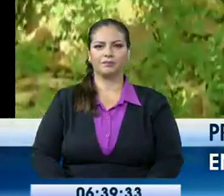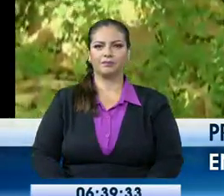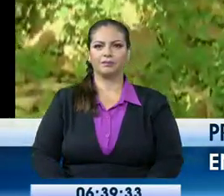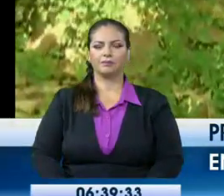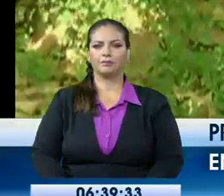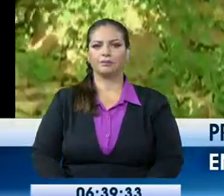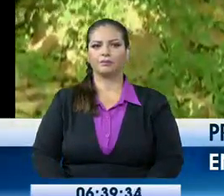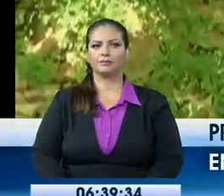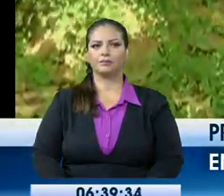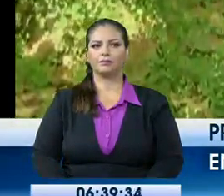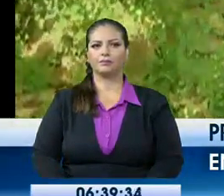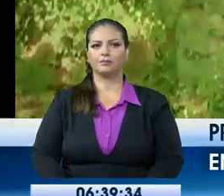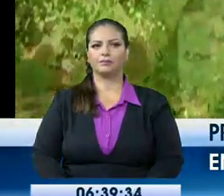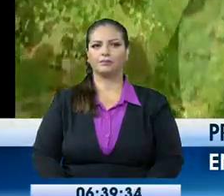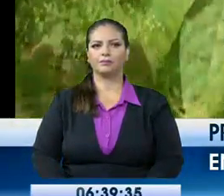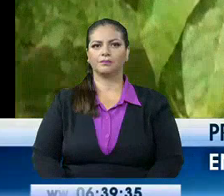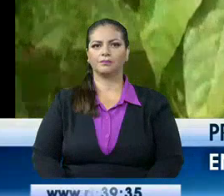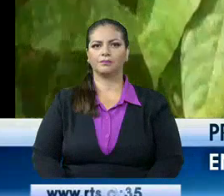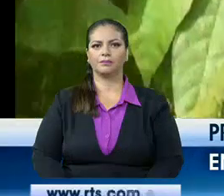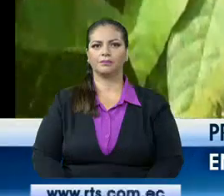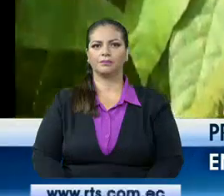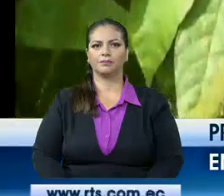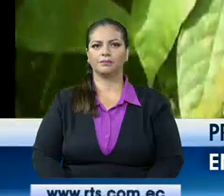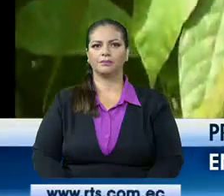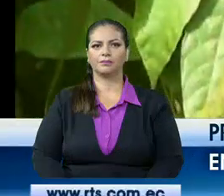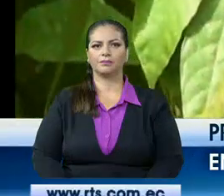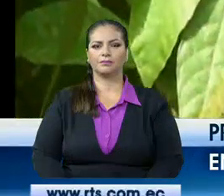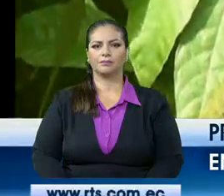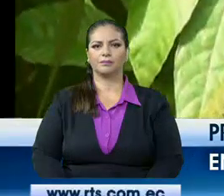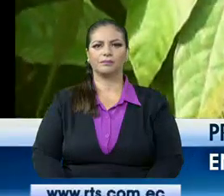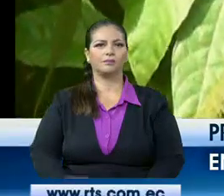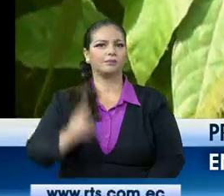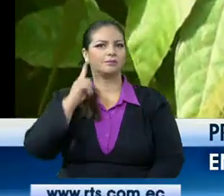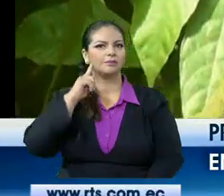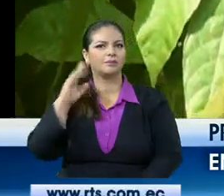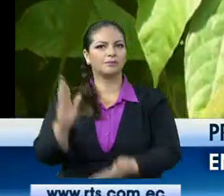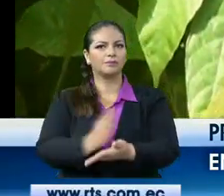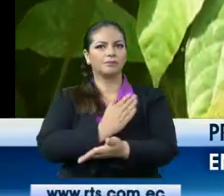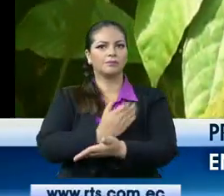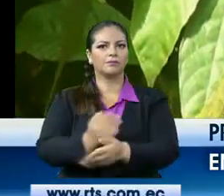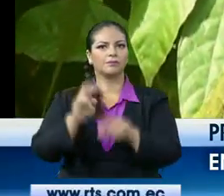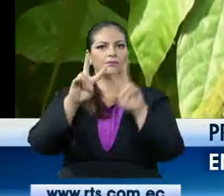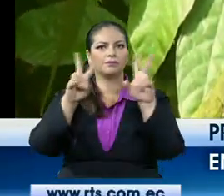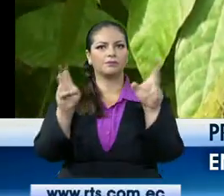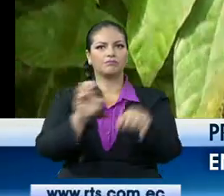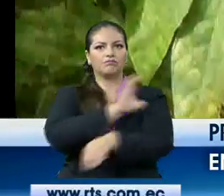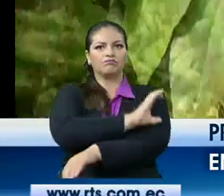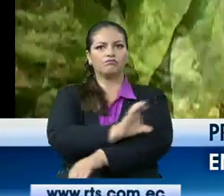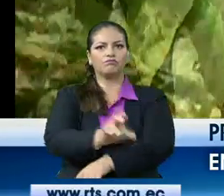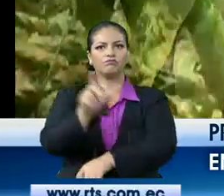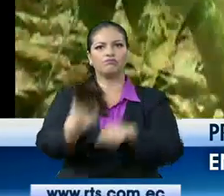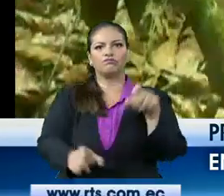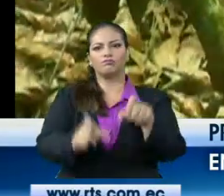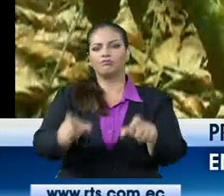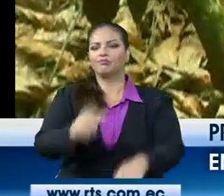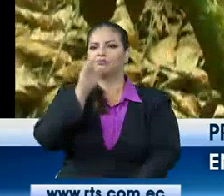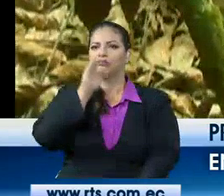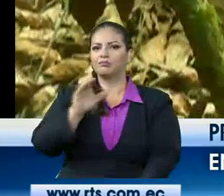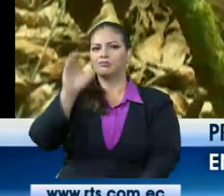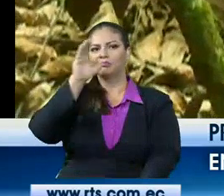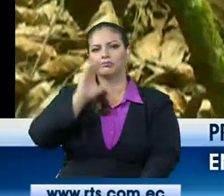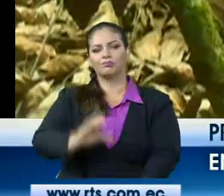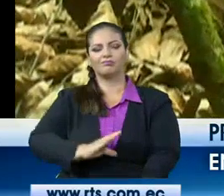mi tierra, sí sé. Con mucho orgullo cantaré para el Ecuador. Con mucho orgullo cantaré para el